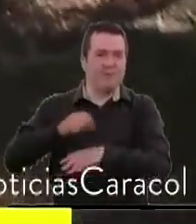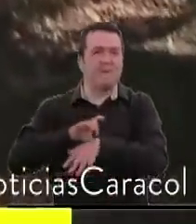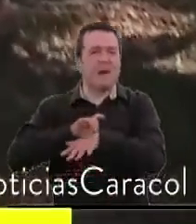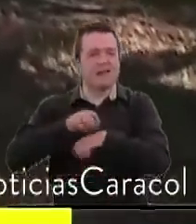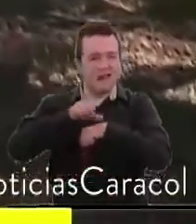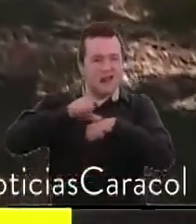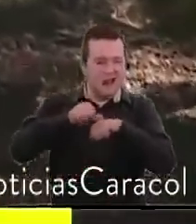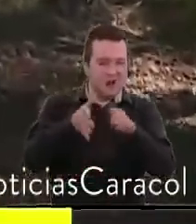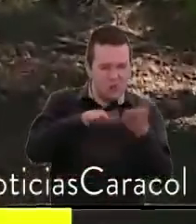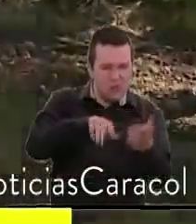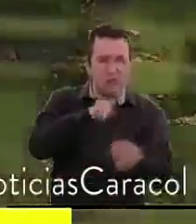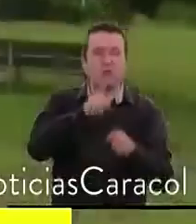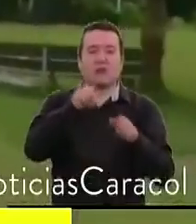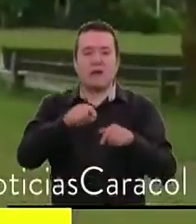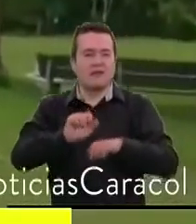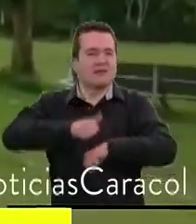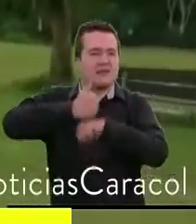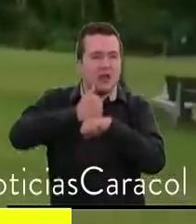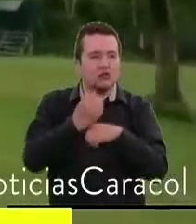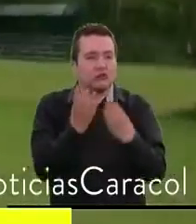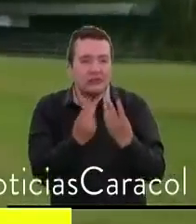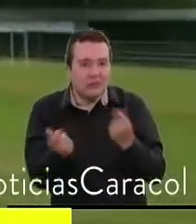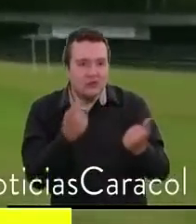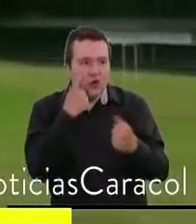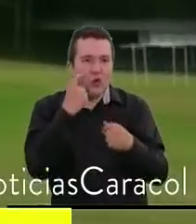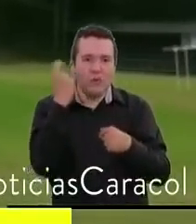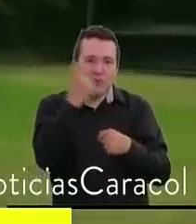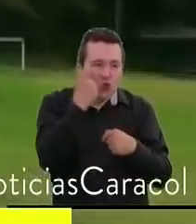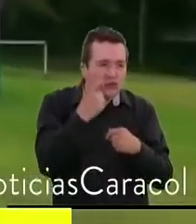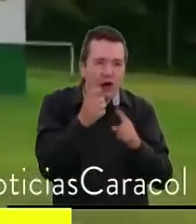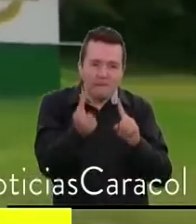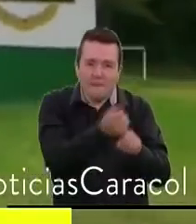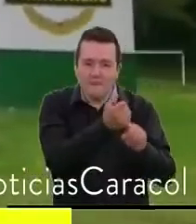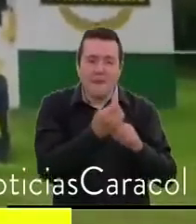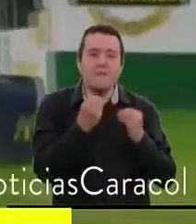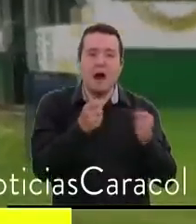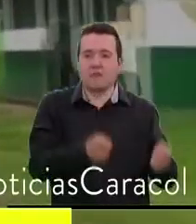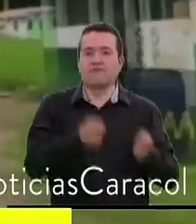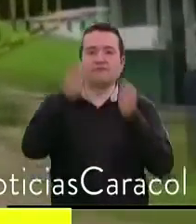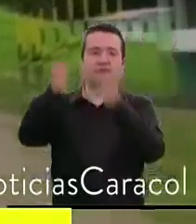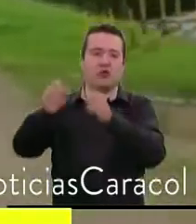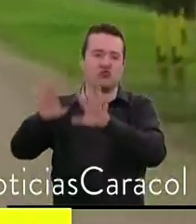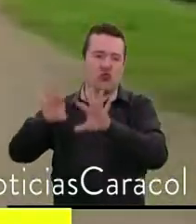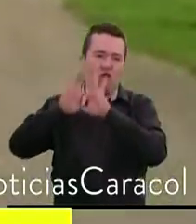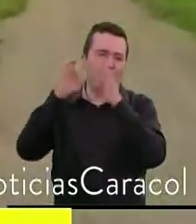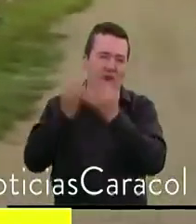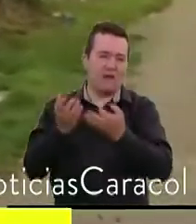de la Sección de Desaparición y Búsqueda para hacer la entrega formal de los cuerpos a los familiares.